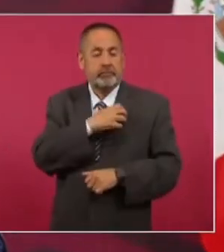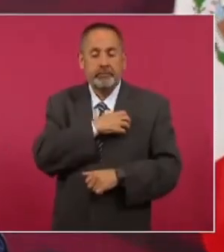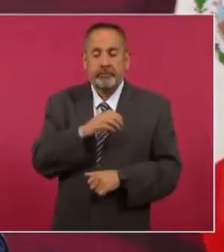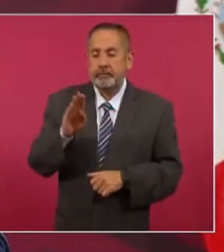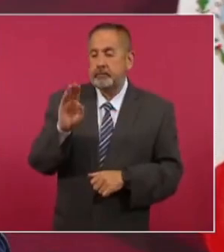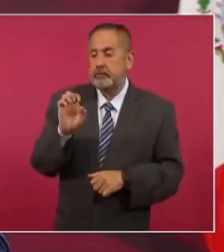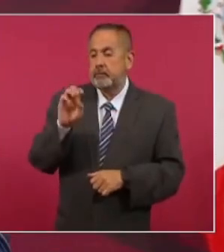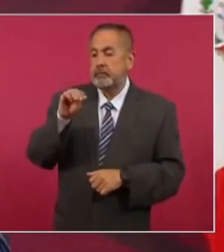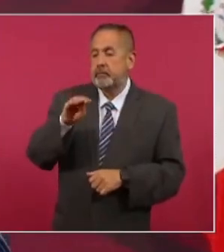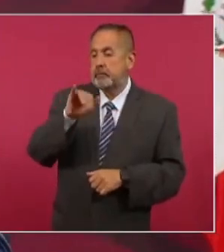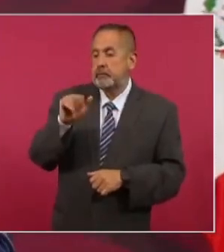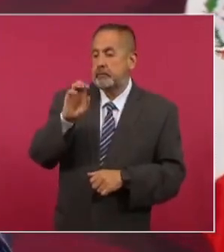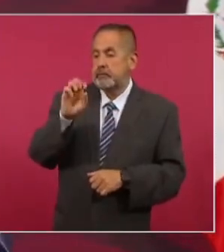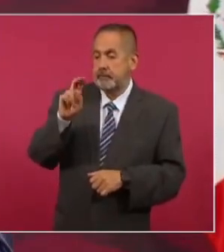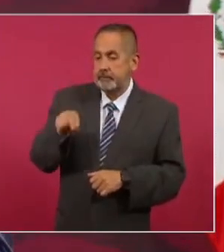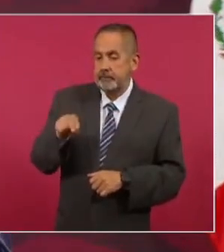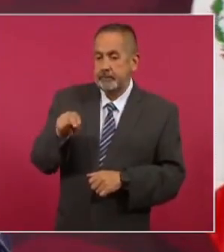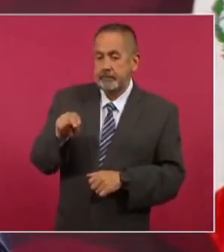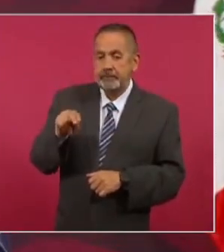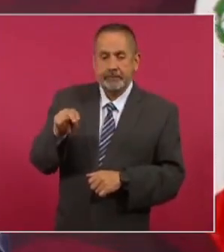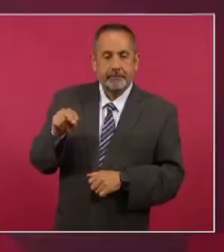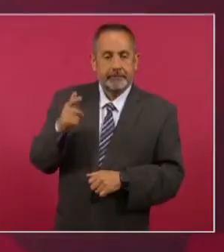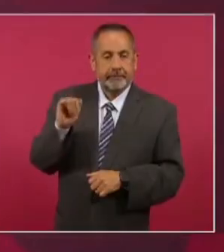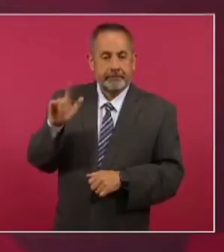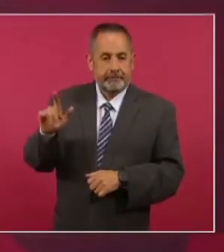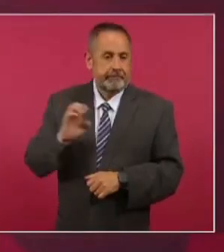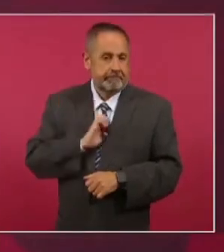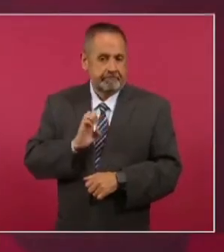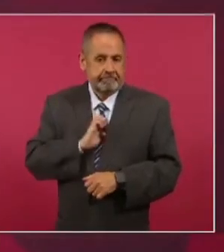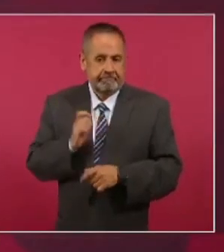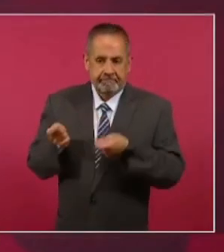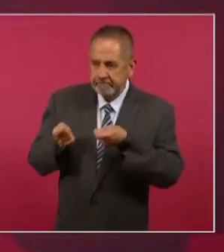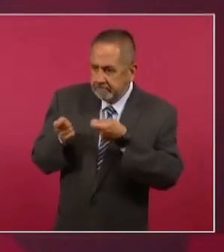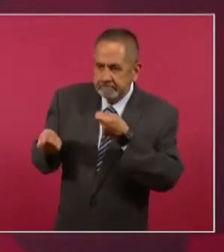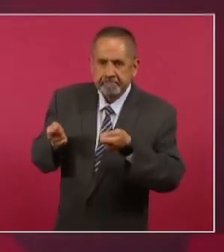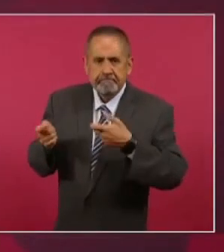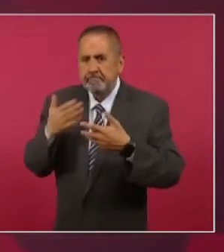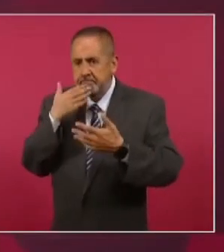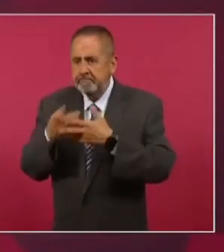muy bien sobre todo el manejo del picheo